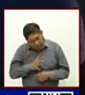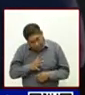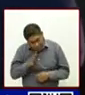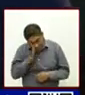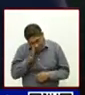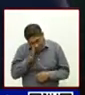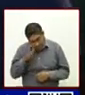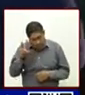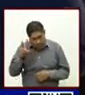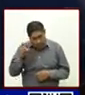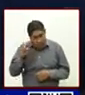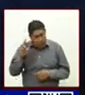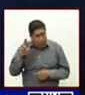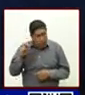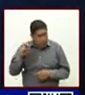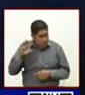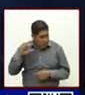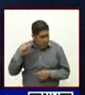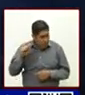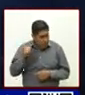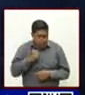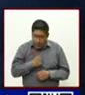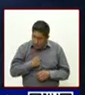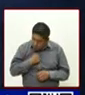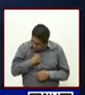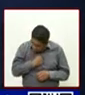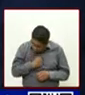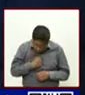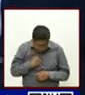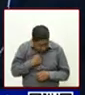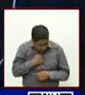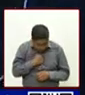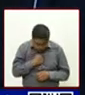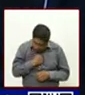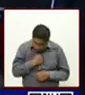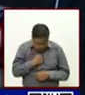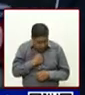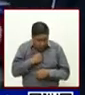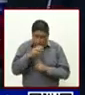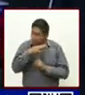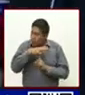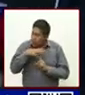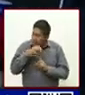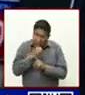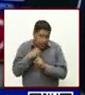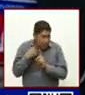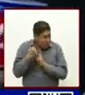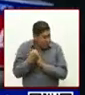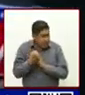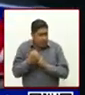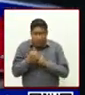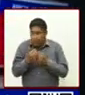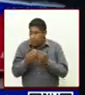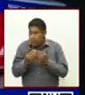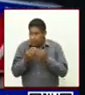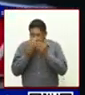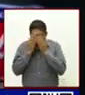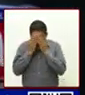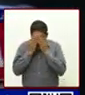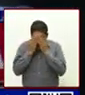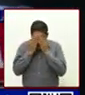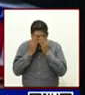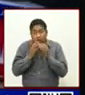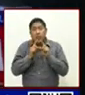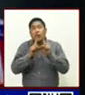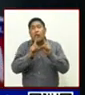pésame. Sentimos mucho su pérdida, las circunstancias y todo lo que ha pasado. Le digo, una entrevista bien, bien